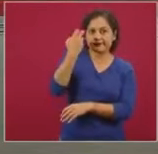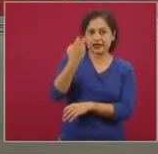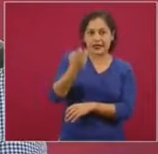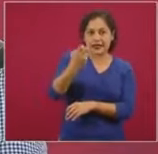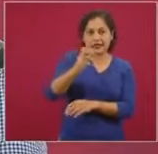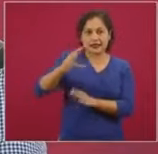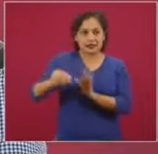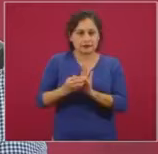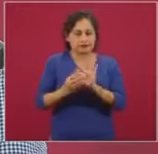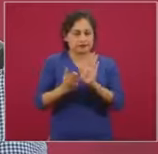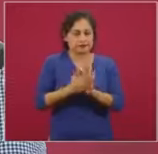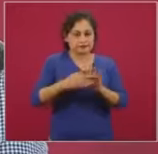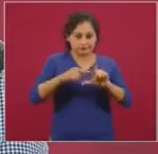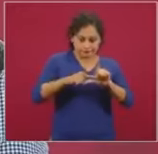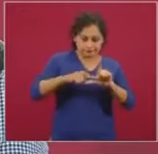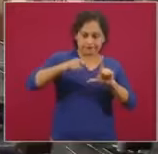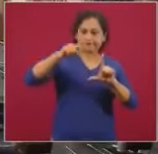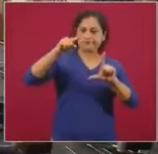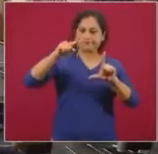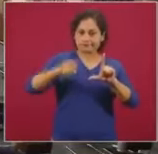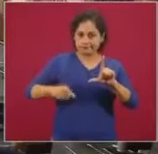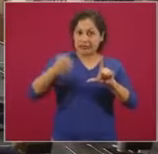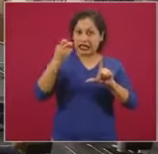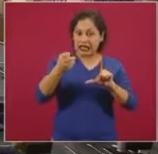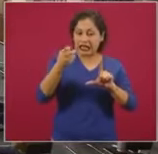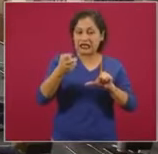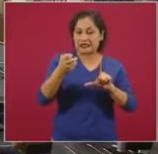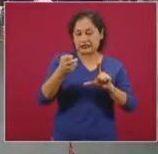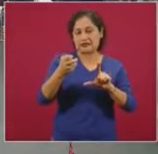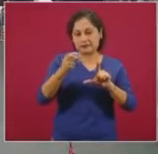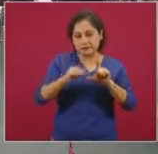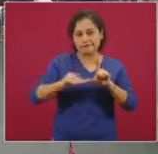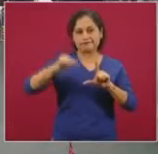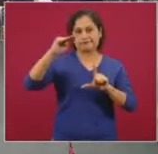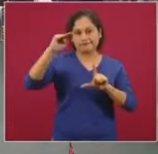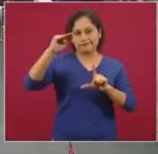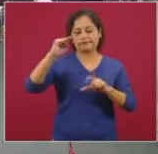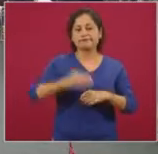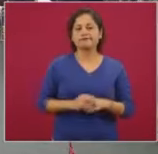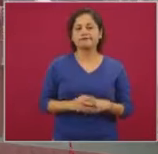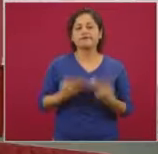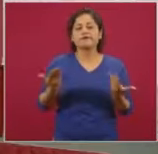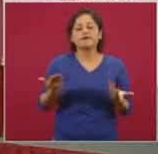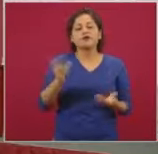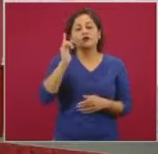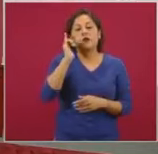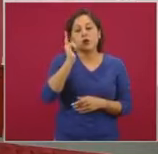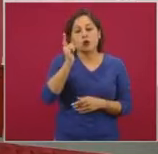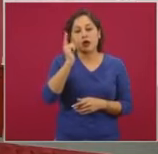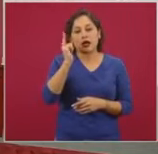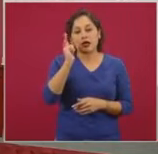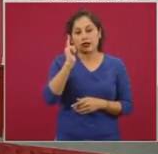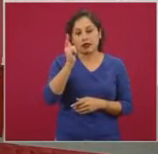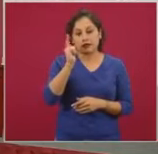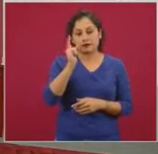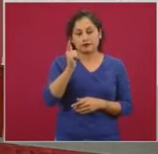contribuyendo en una gran mayoría a este incremento que vemos. Esperamos, lógicamente, que en la medida que